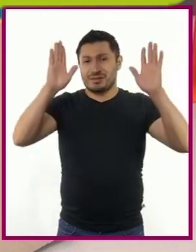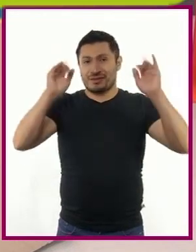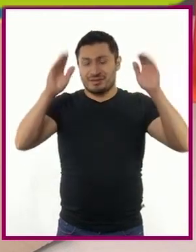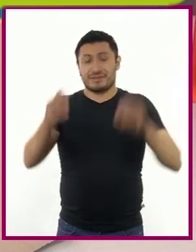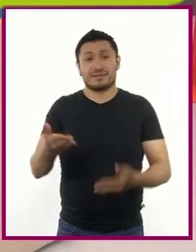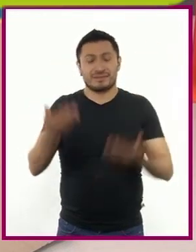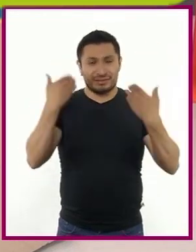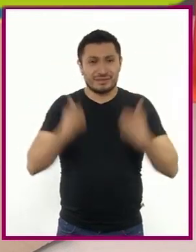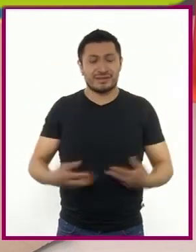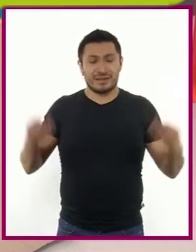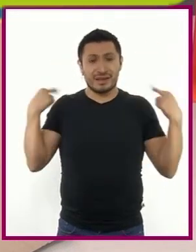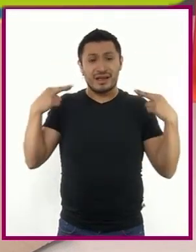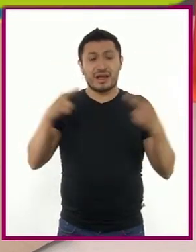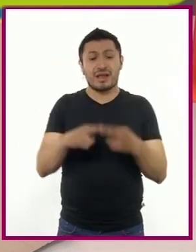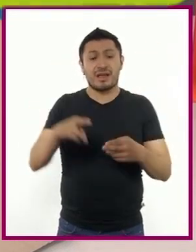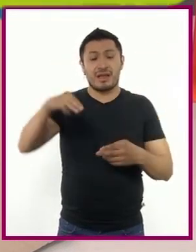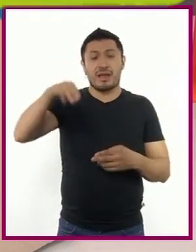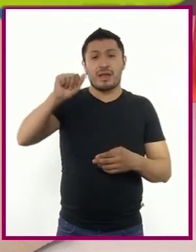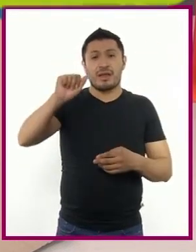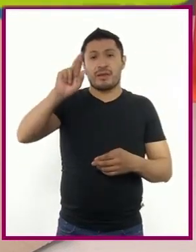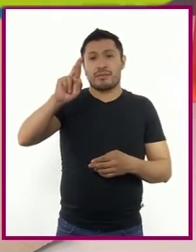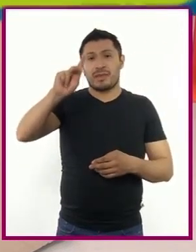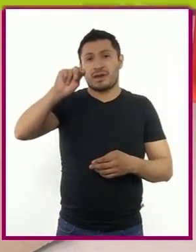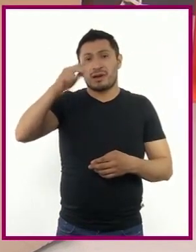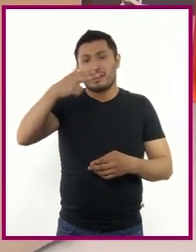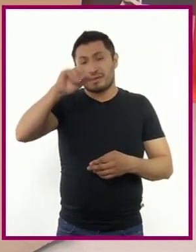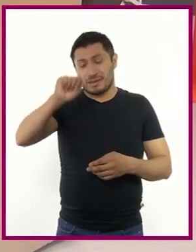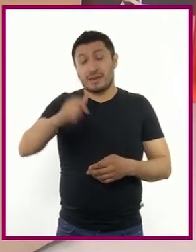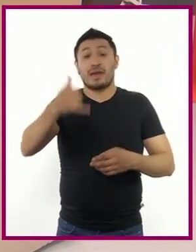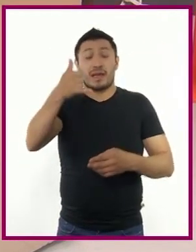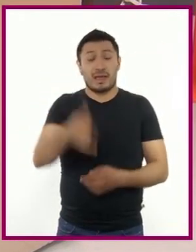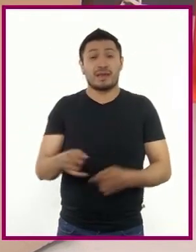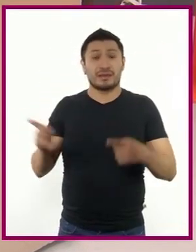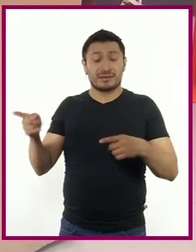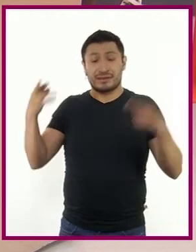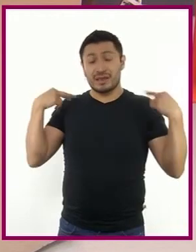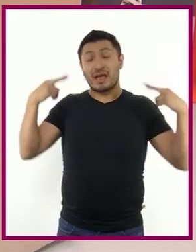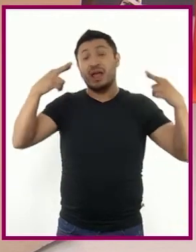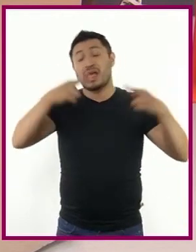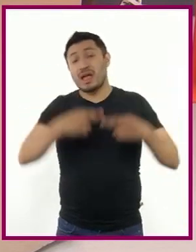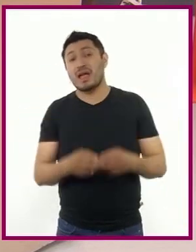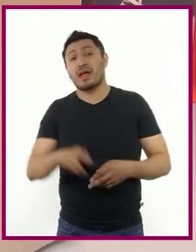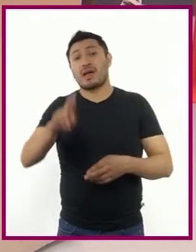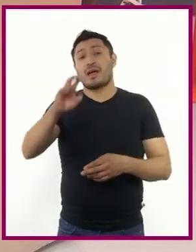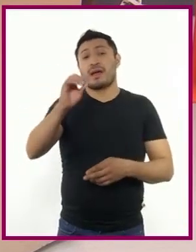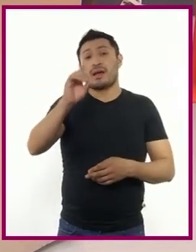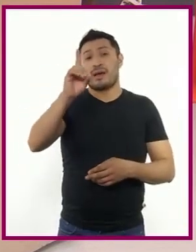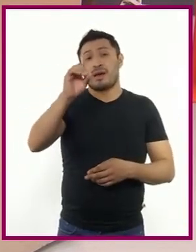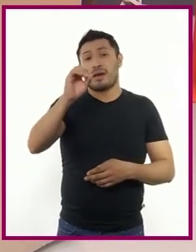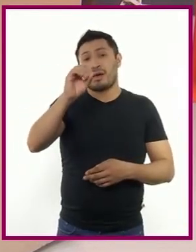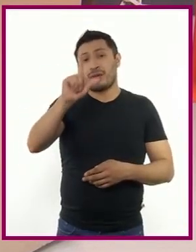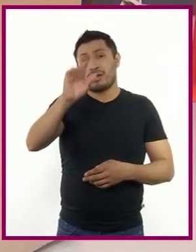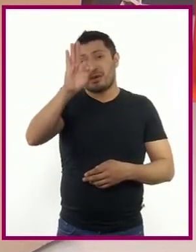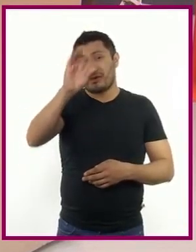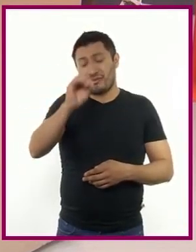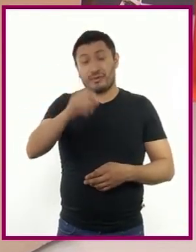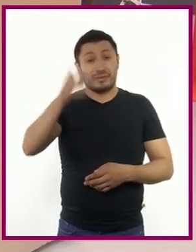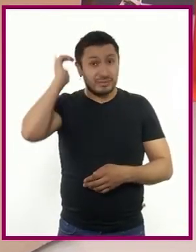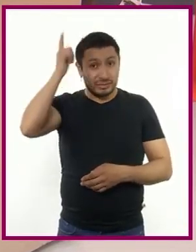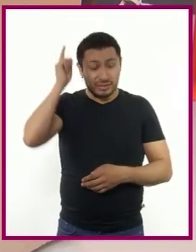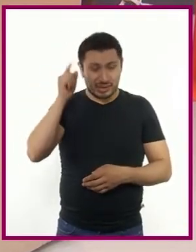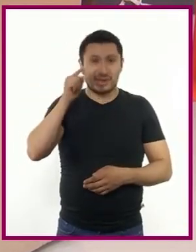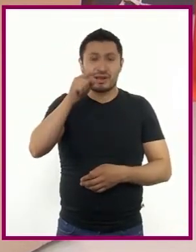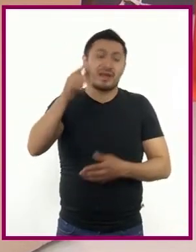de ustedes la maestra Marta Melissa Hernández Briceño y el maestro Rodolfo García Mejía. Esperamos